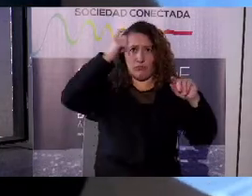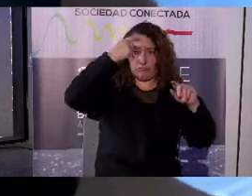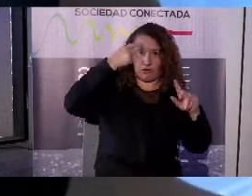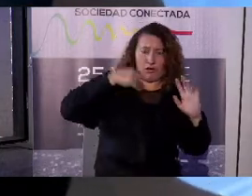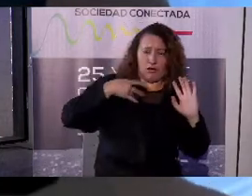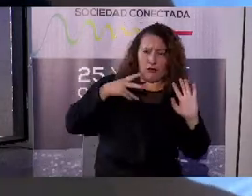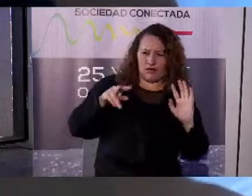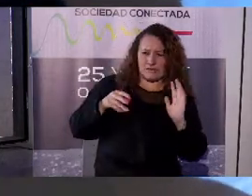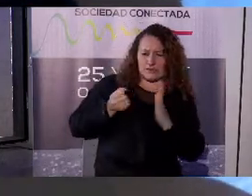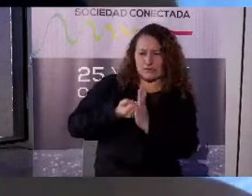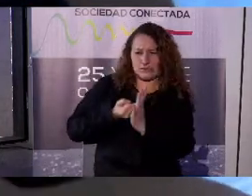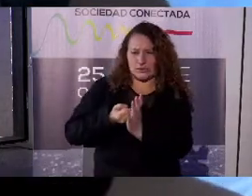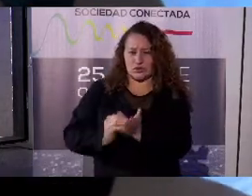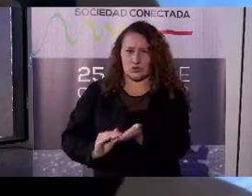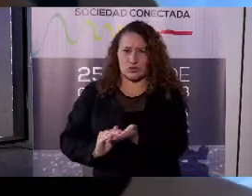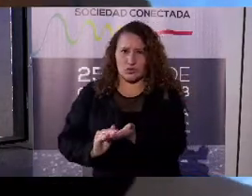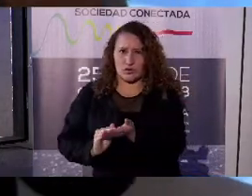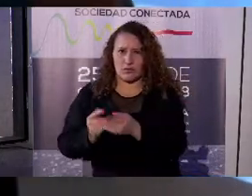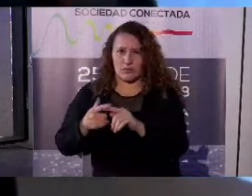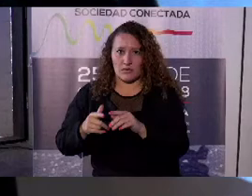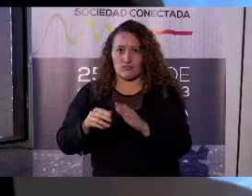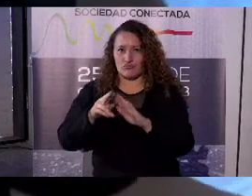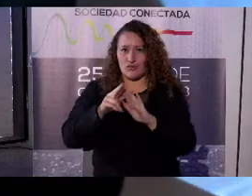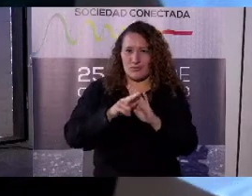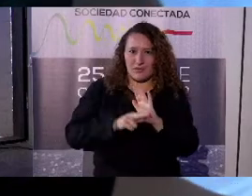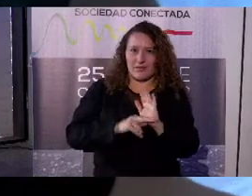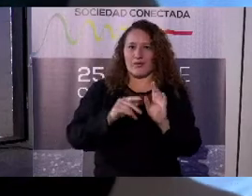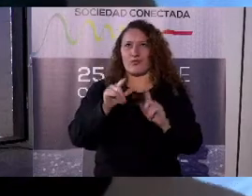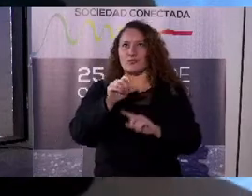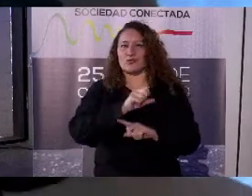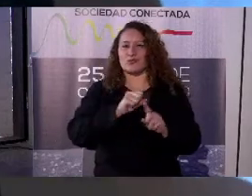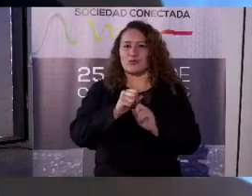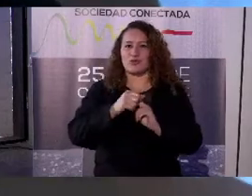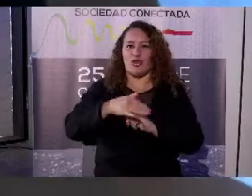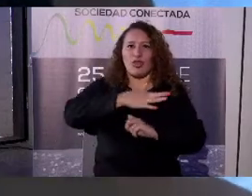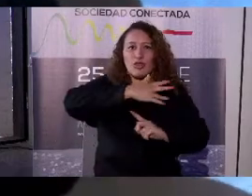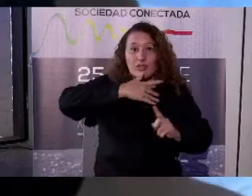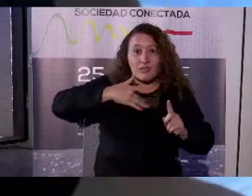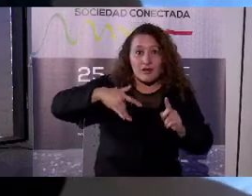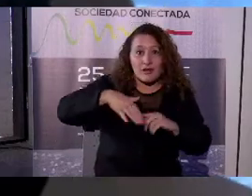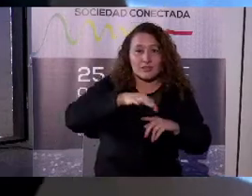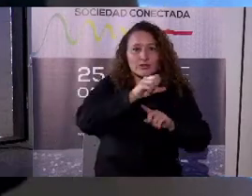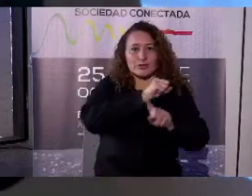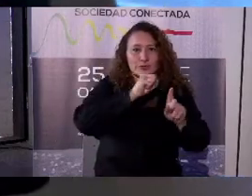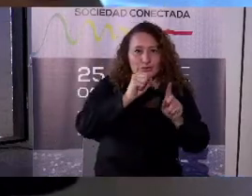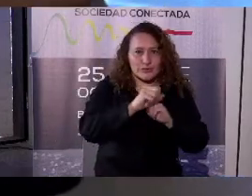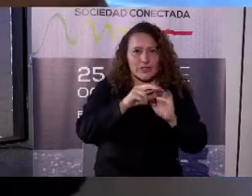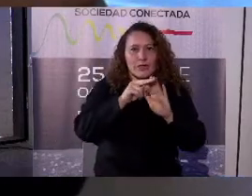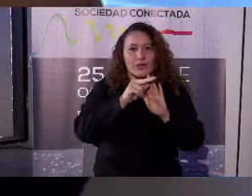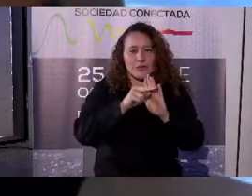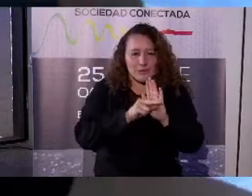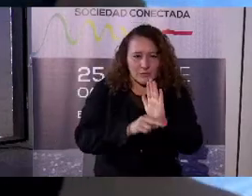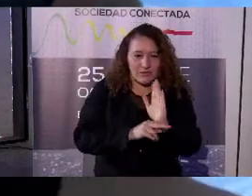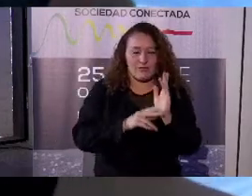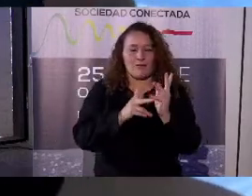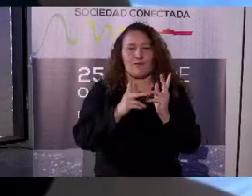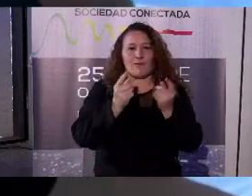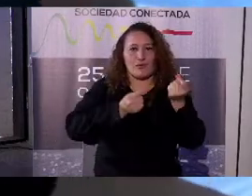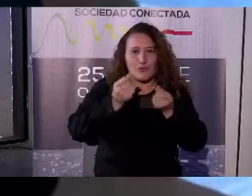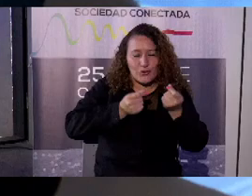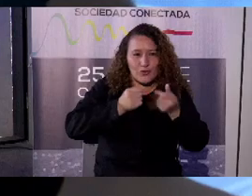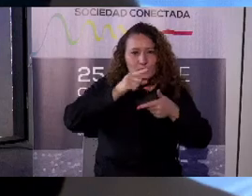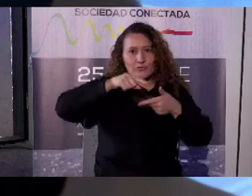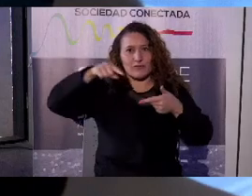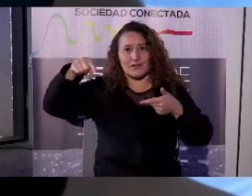en en su contexto normativo en su contexto social en su contexto económico financiero esto lo que condiciona son